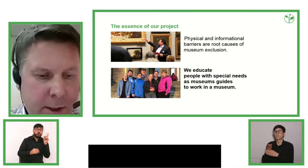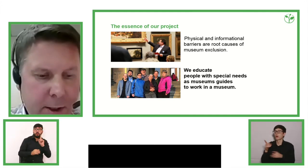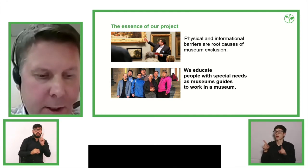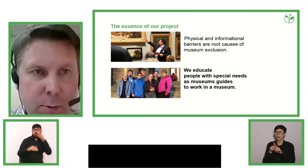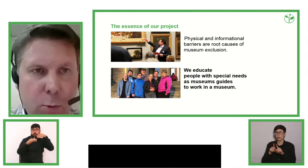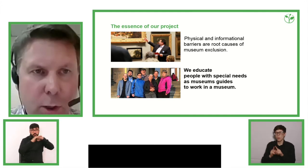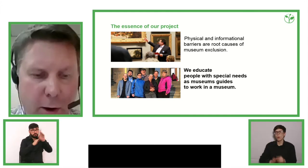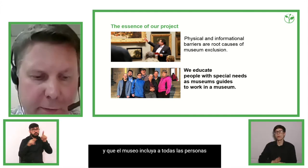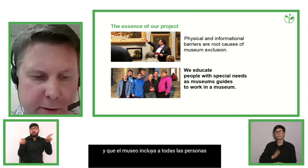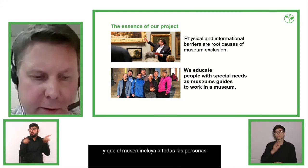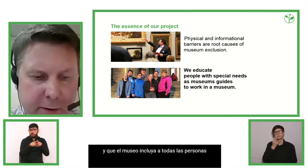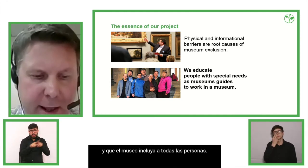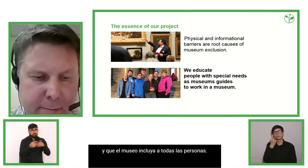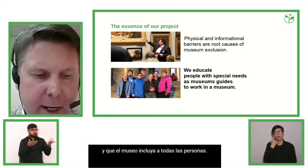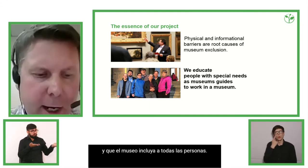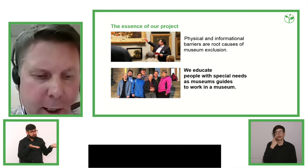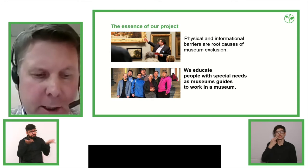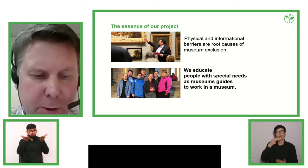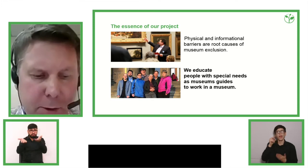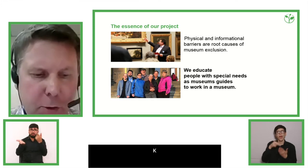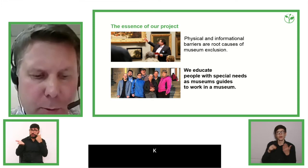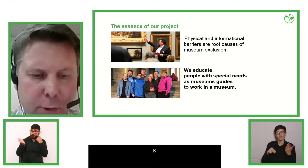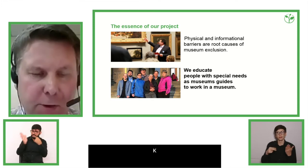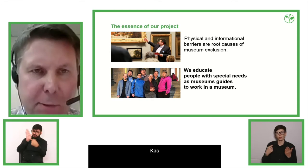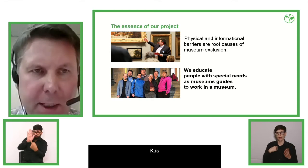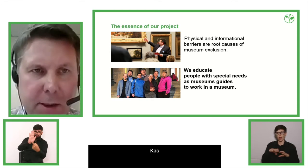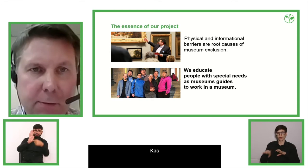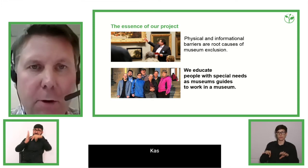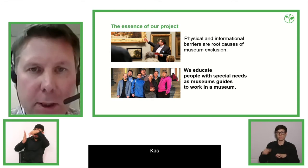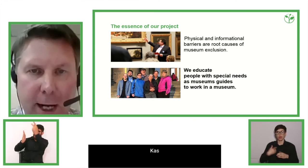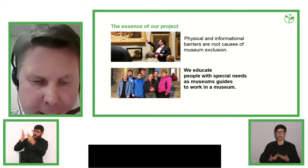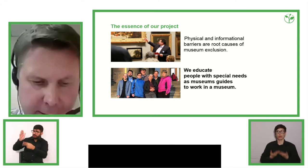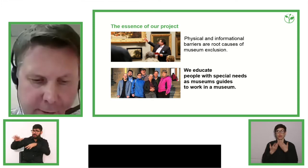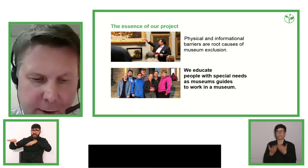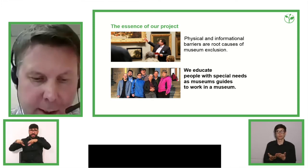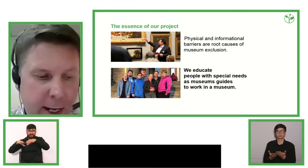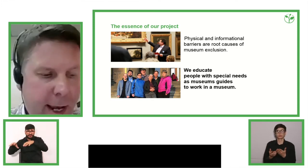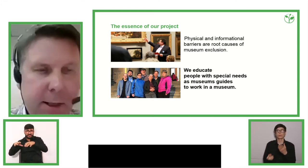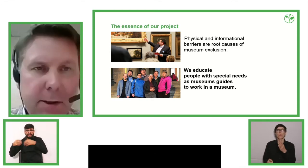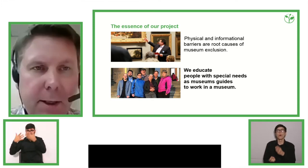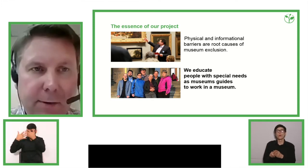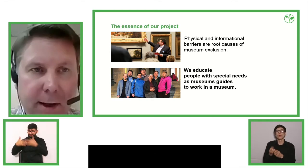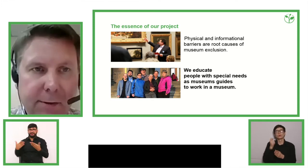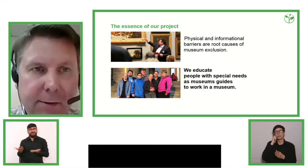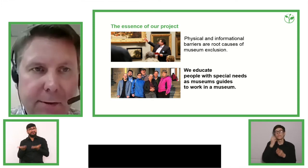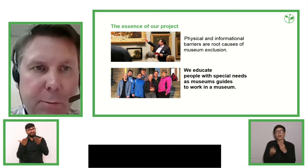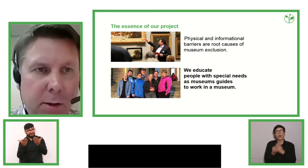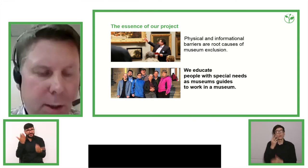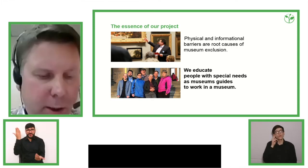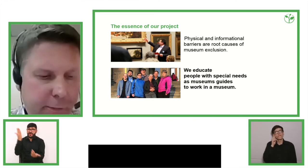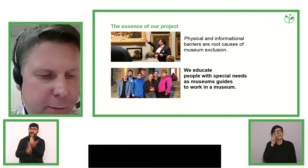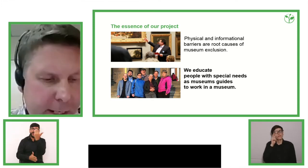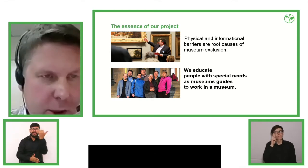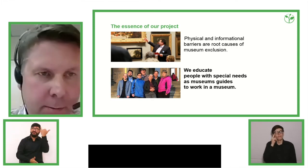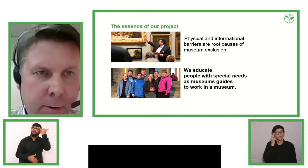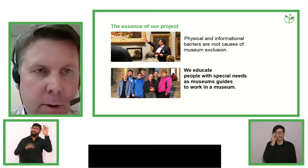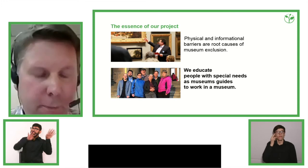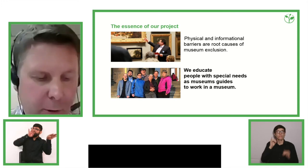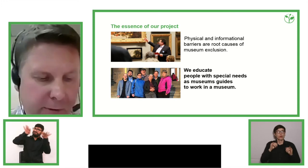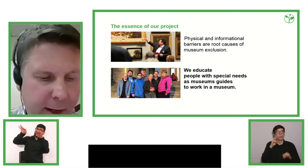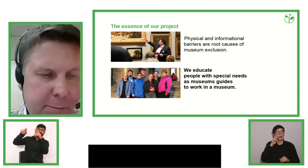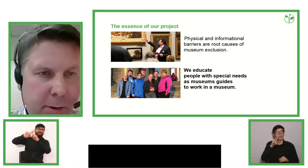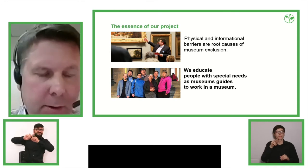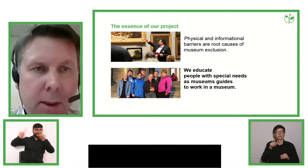ver el arte. Las actividades que le ofrecemos son nuevas perspectivas sobre el arte y